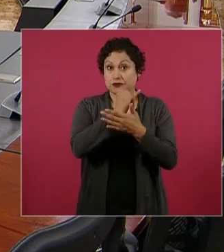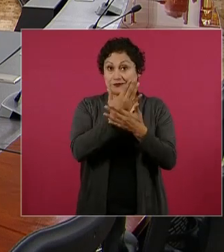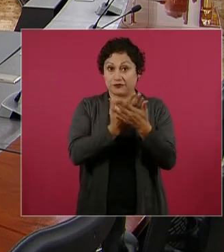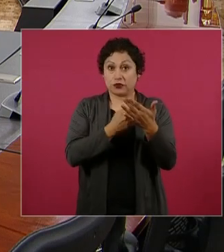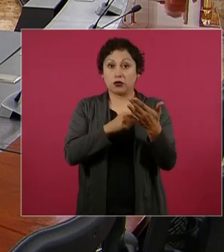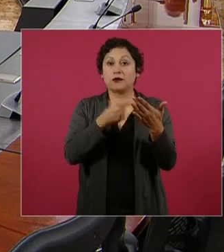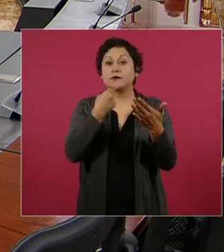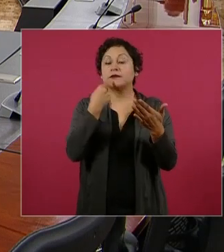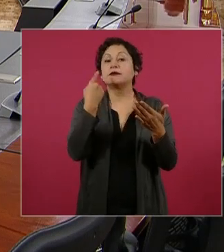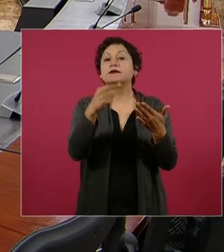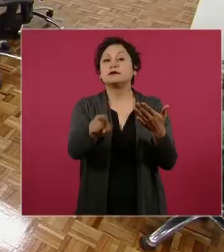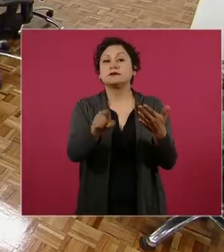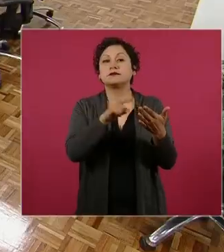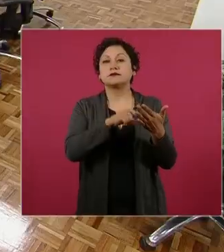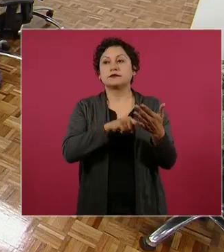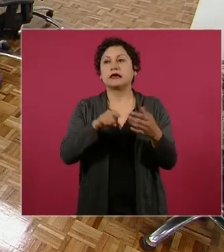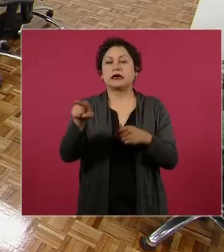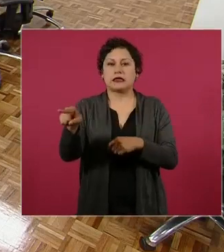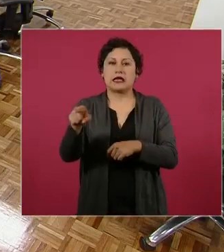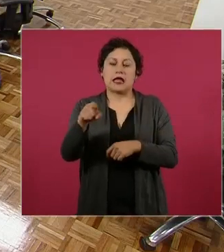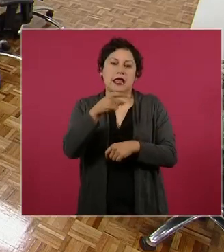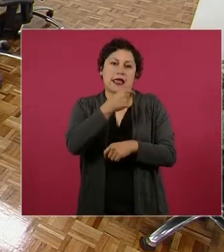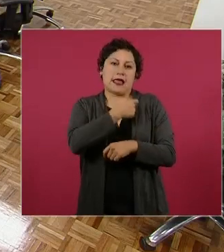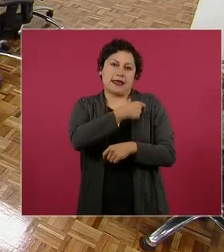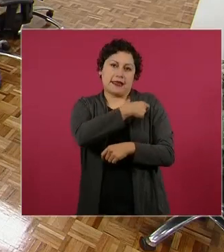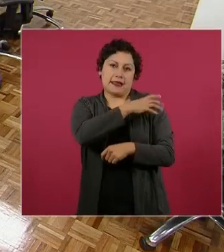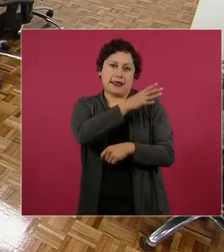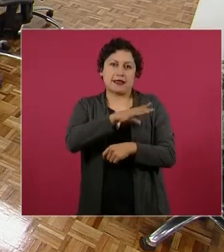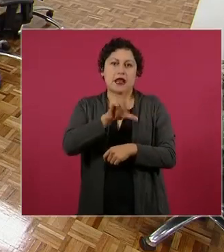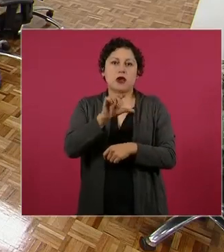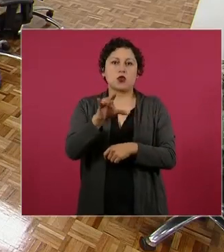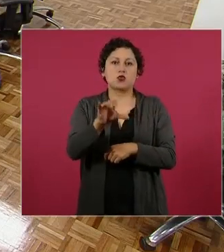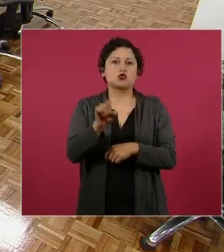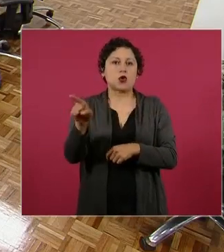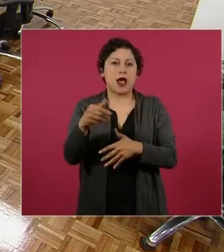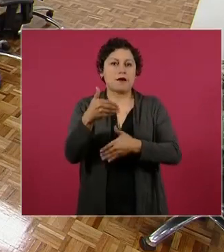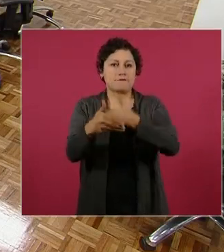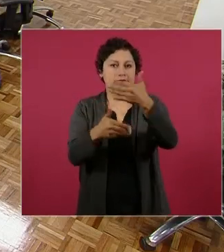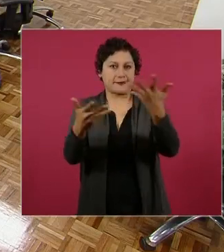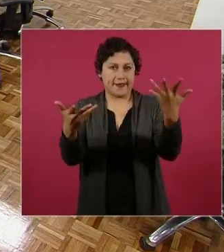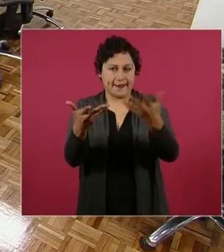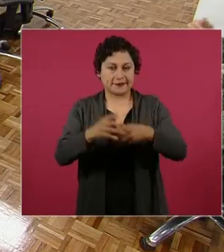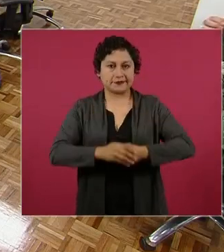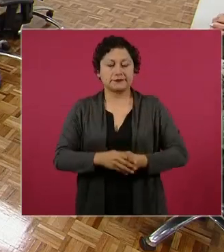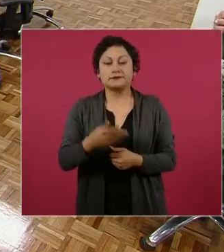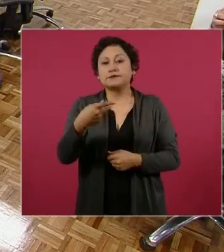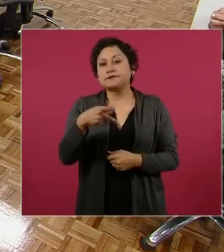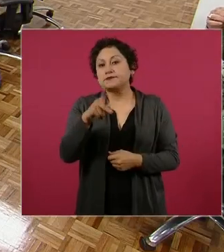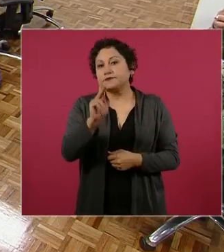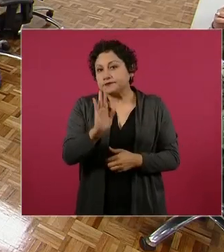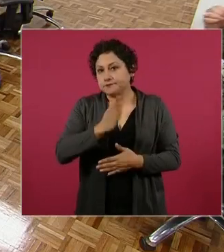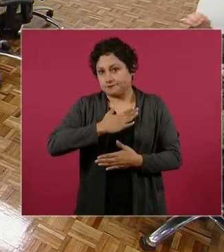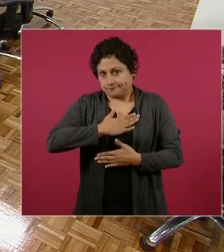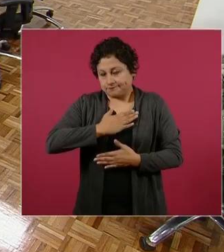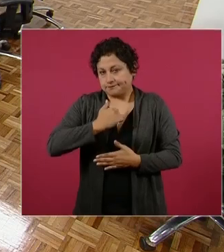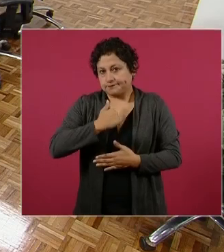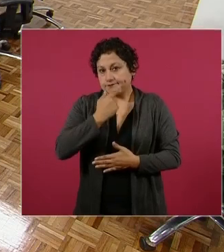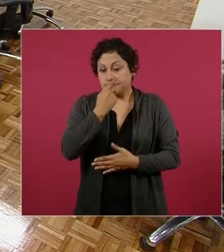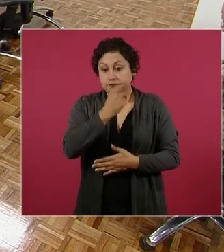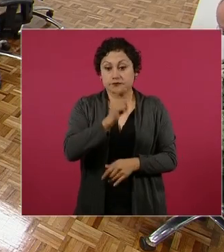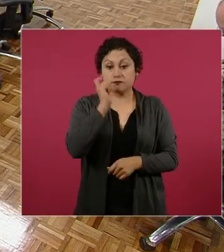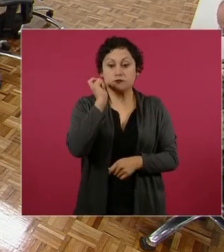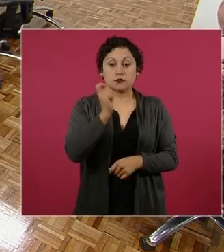que trae, por cierto, el general Bucio, que está preparando, pero yo decir que sí ha habido